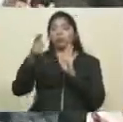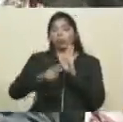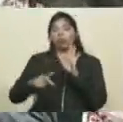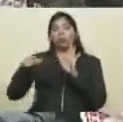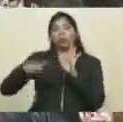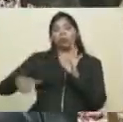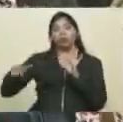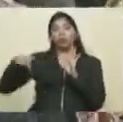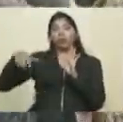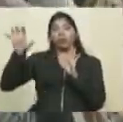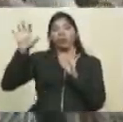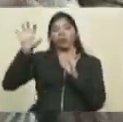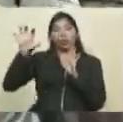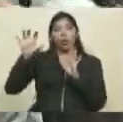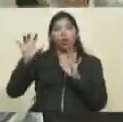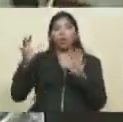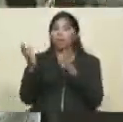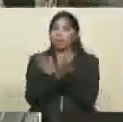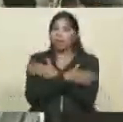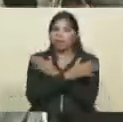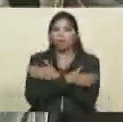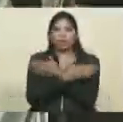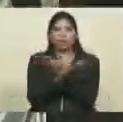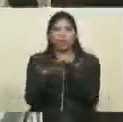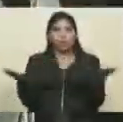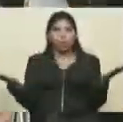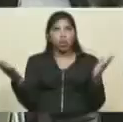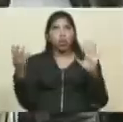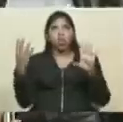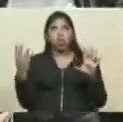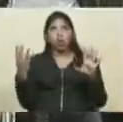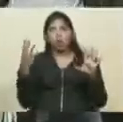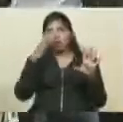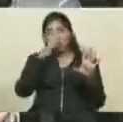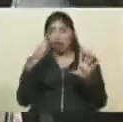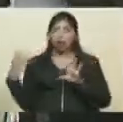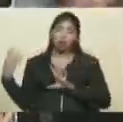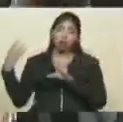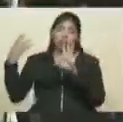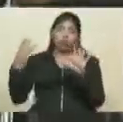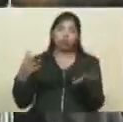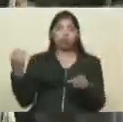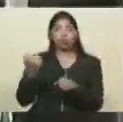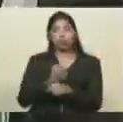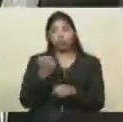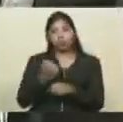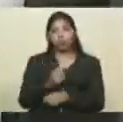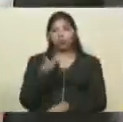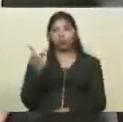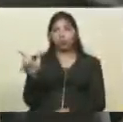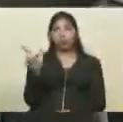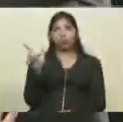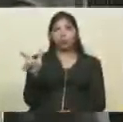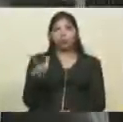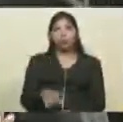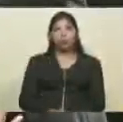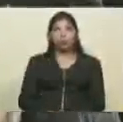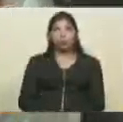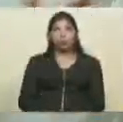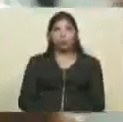Felicitaciones en el 9º aniversario de la juventud del Partido Socialista Unido de Venezuela.